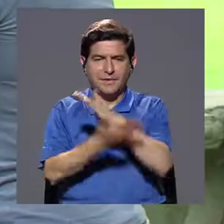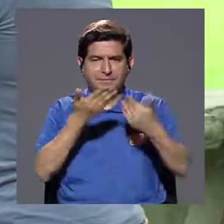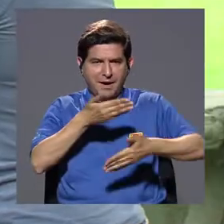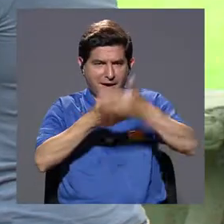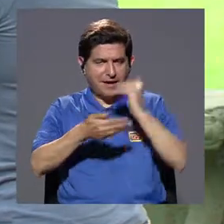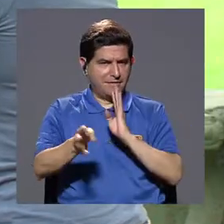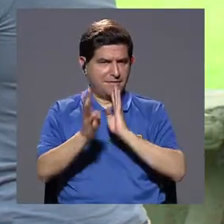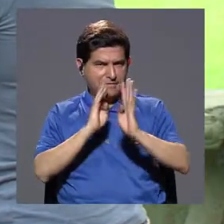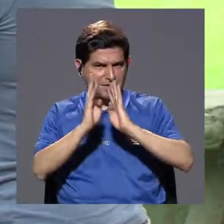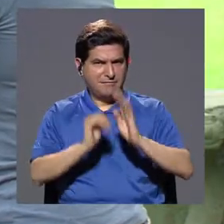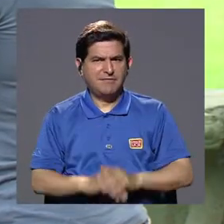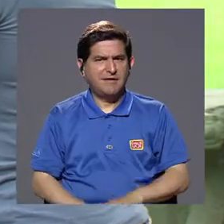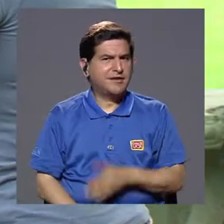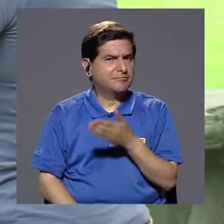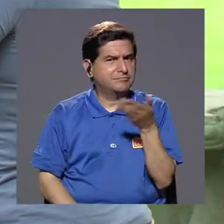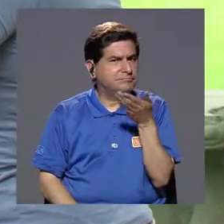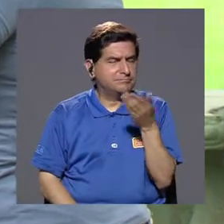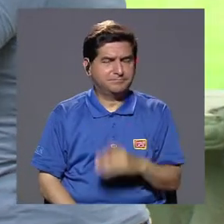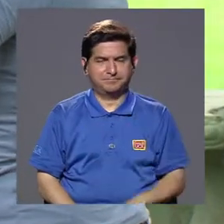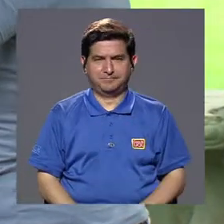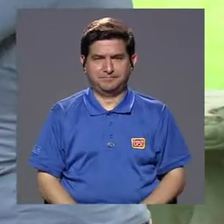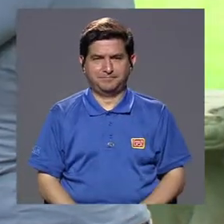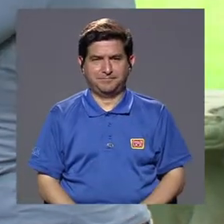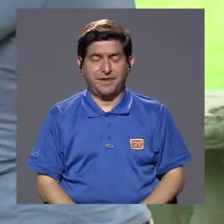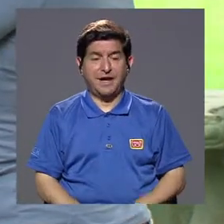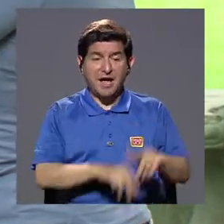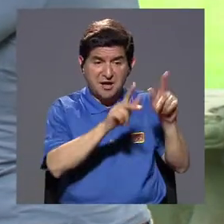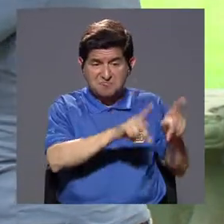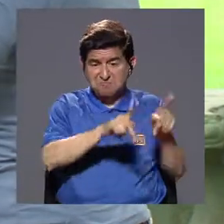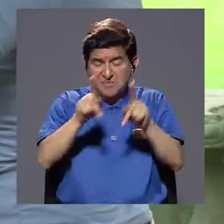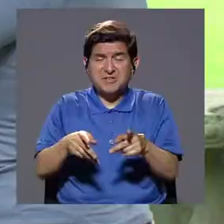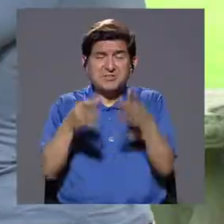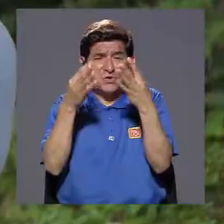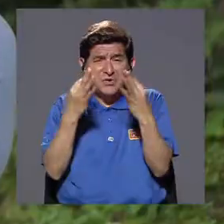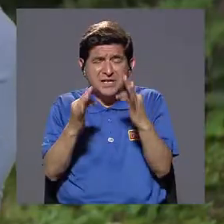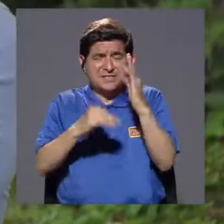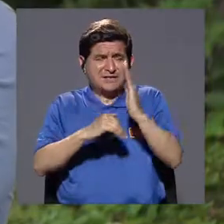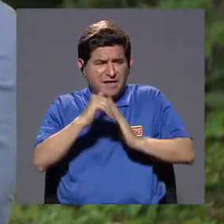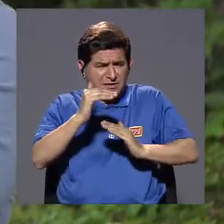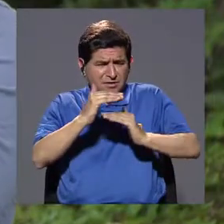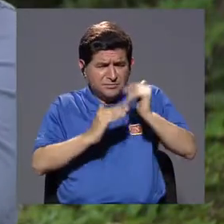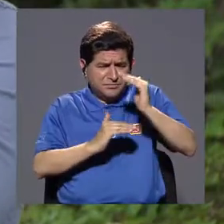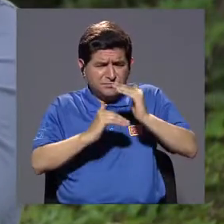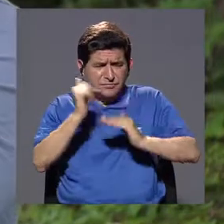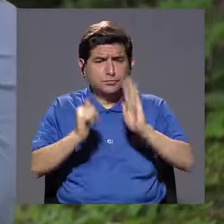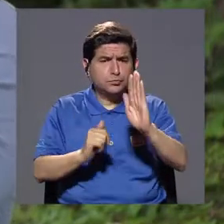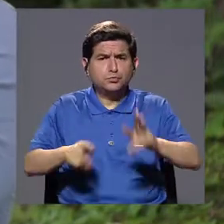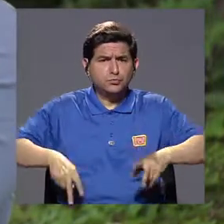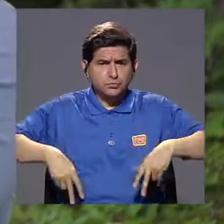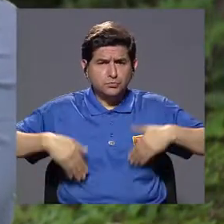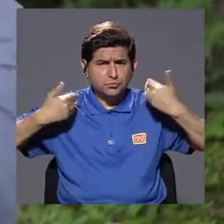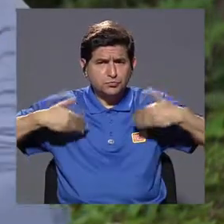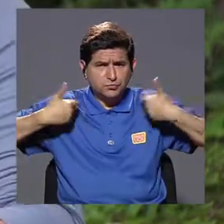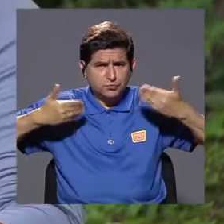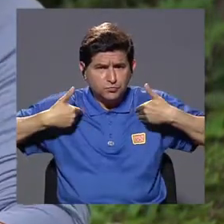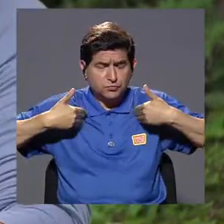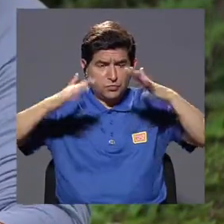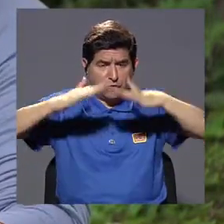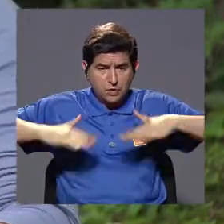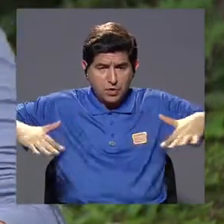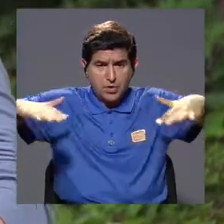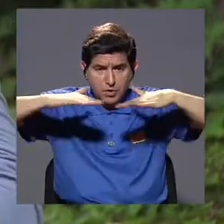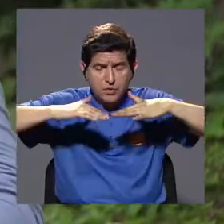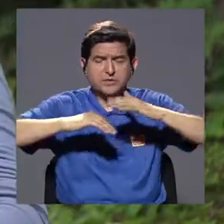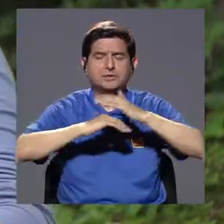anterior acerca de la de las personas que tratan de ir construyendo verdad su felicidad en su espacio de